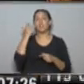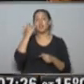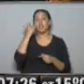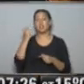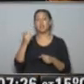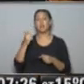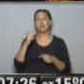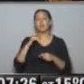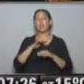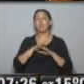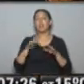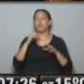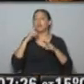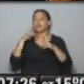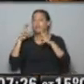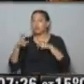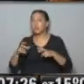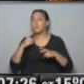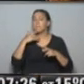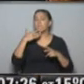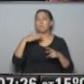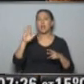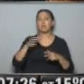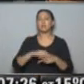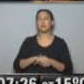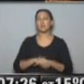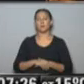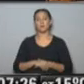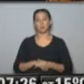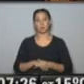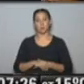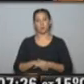relevamiento extensivo con más de